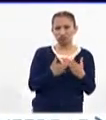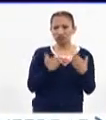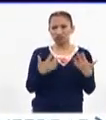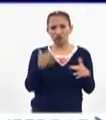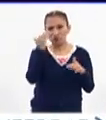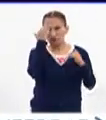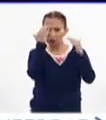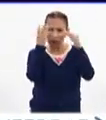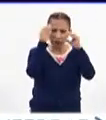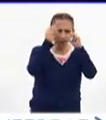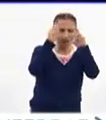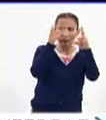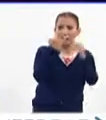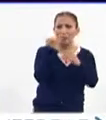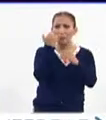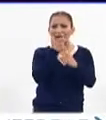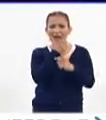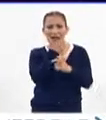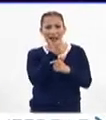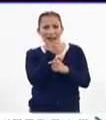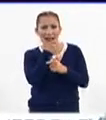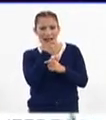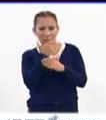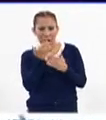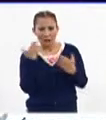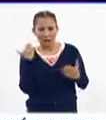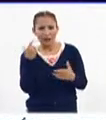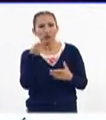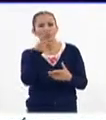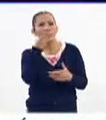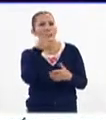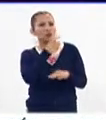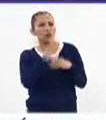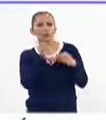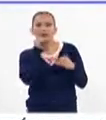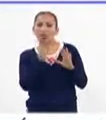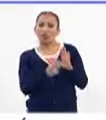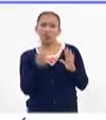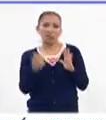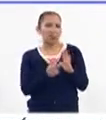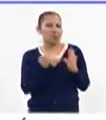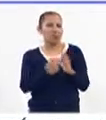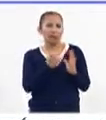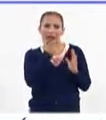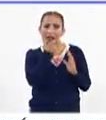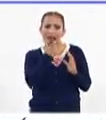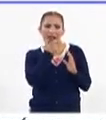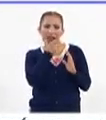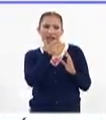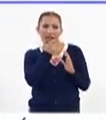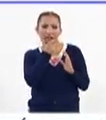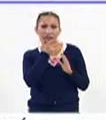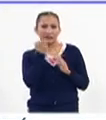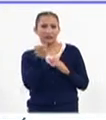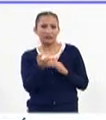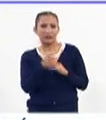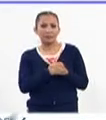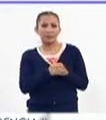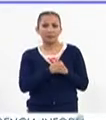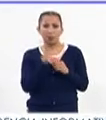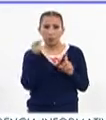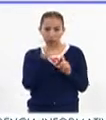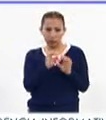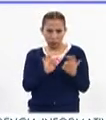el conocimiento del idioma inglés, como ya lo decías, estás hablando en todo momento, en fin, que además, bueno, eso fue